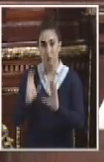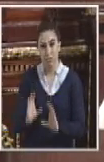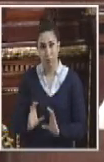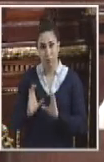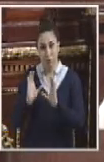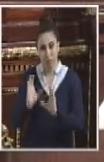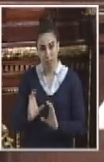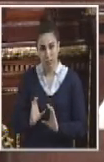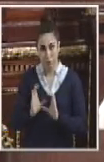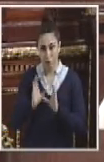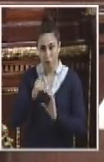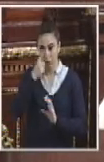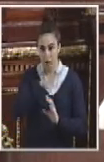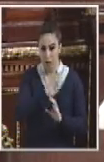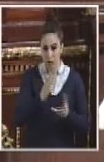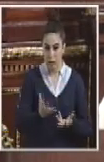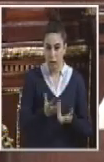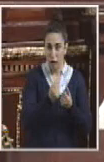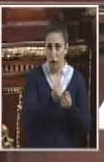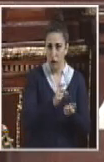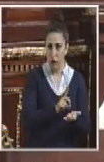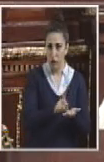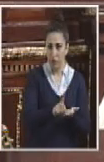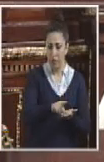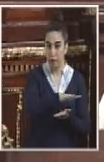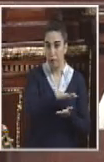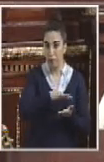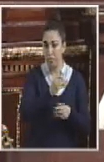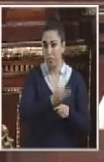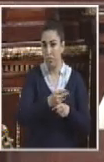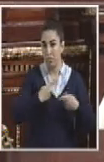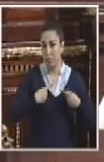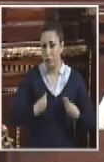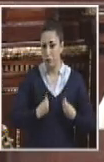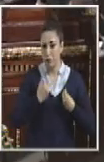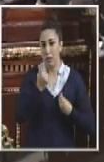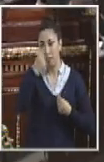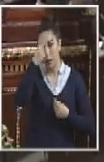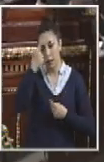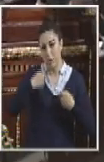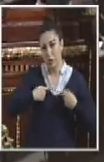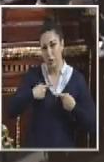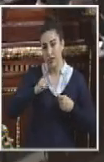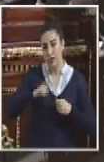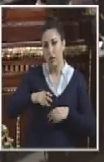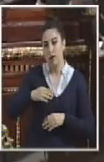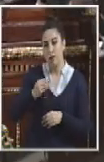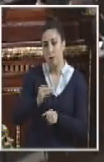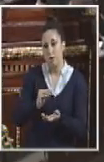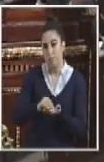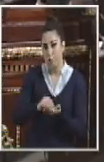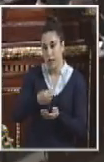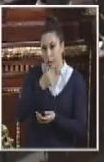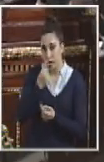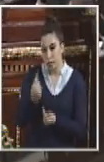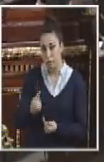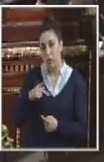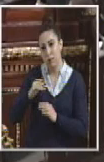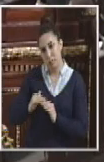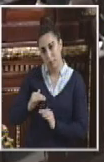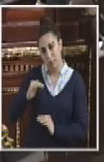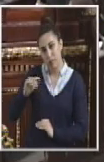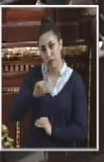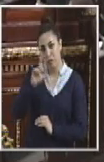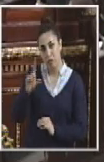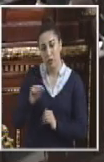los derechos de las generaciones presentes y futuras. En este mismo sentido, la Constitución Política de la